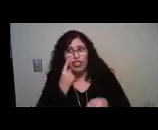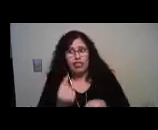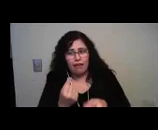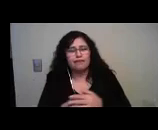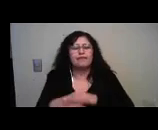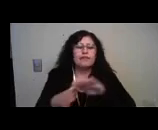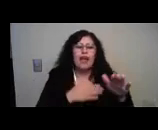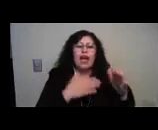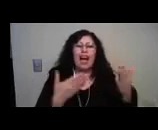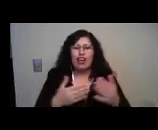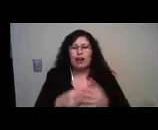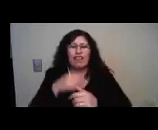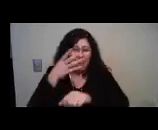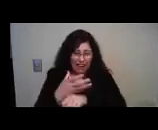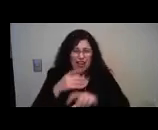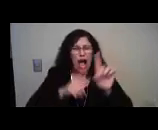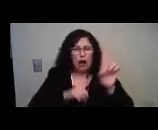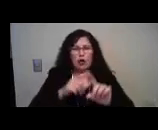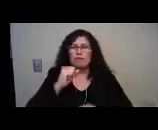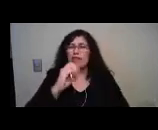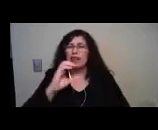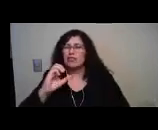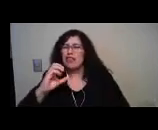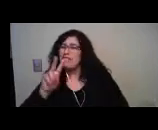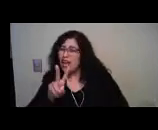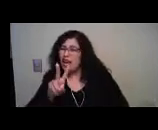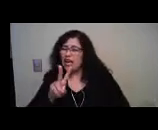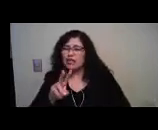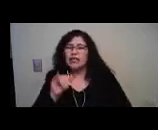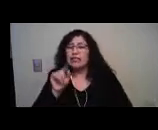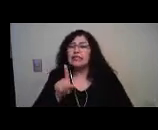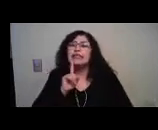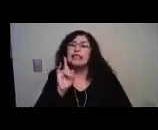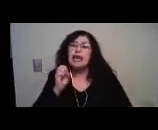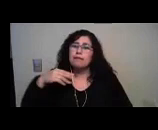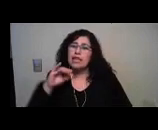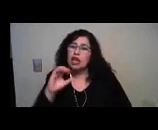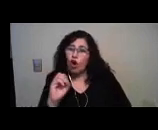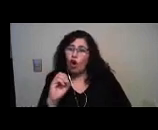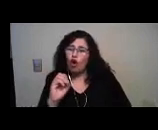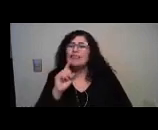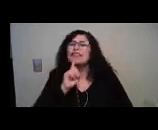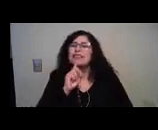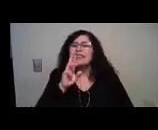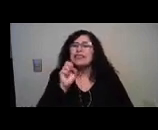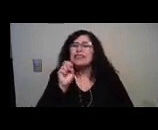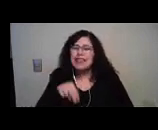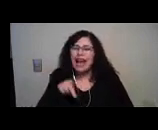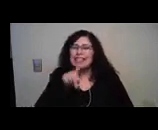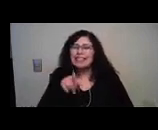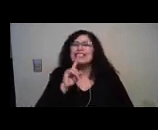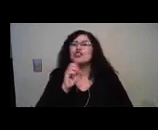como accidentes isquémicos transitorios, ¿ya? Donde las personas tienen pequeñas isquemias a nivel cerebral,